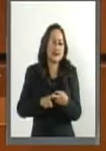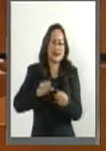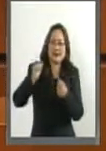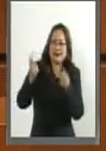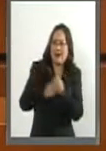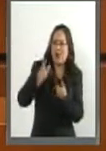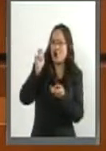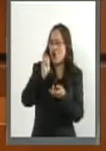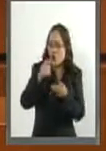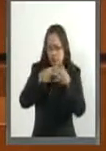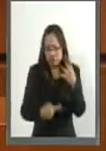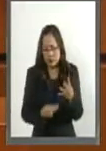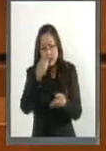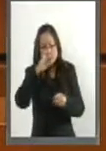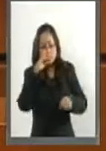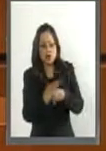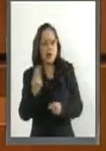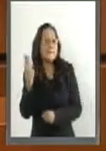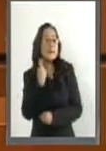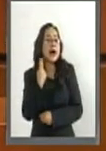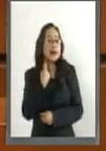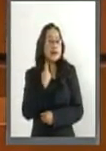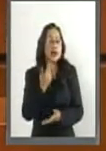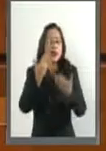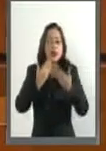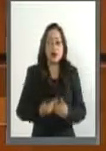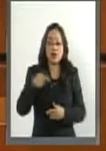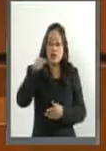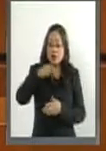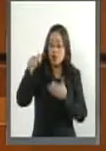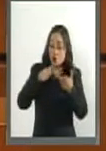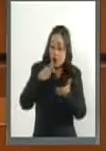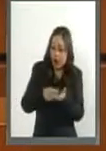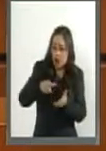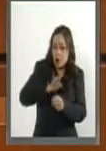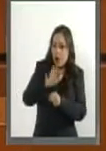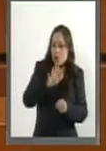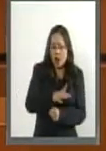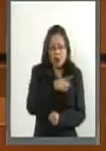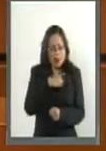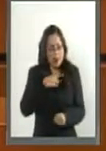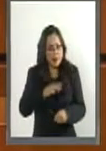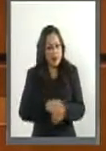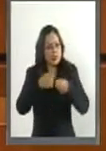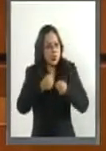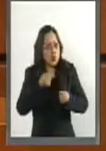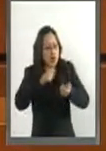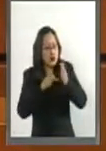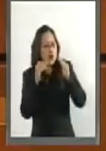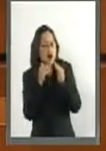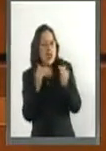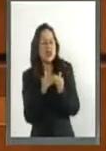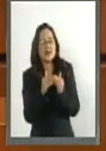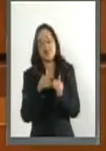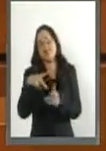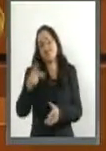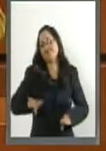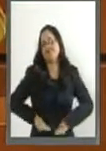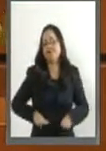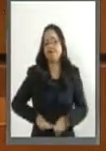o novios, justamente en los lugares donde deberían de estar más seguras. Y ante